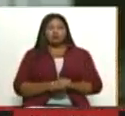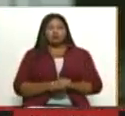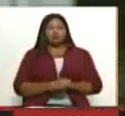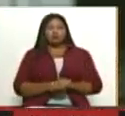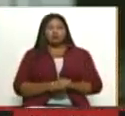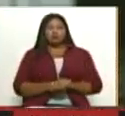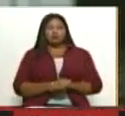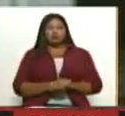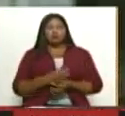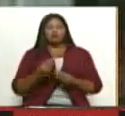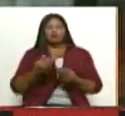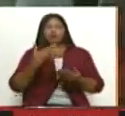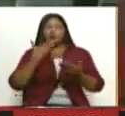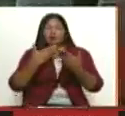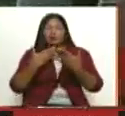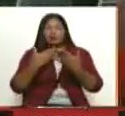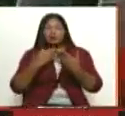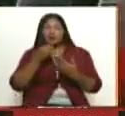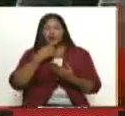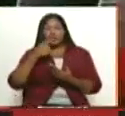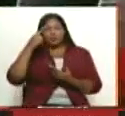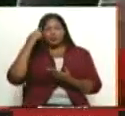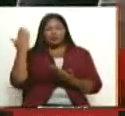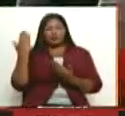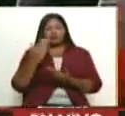nosotros. Muchísimas gracias y buenos días.